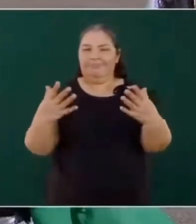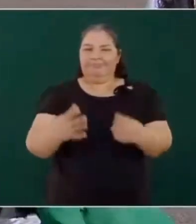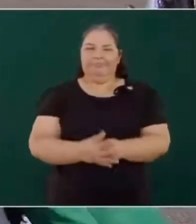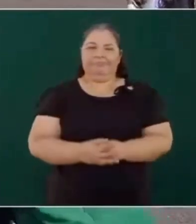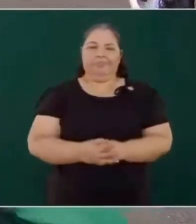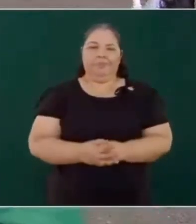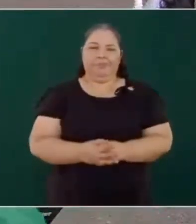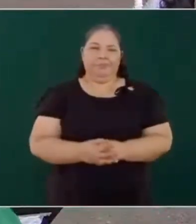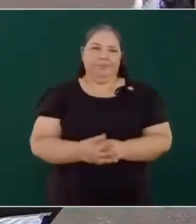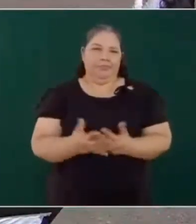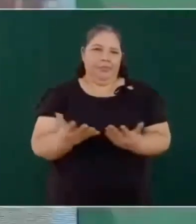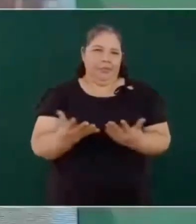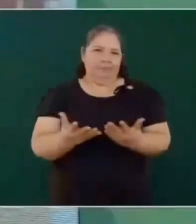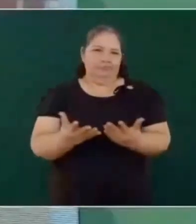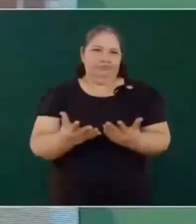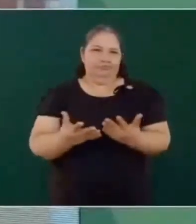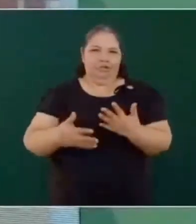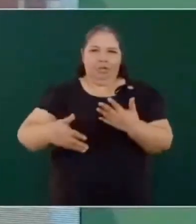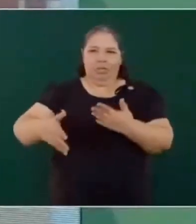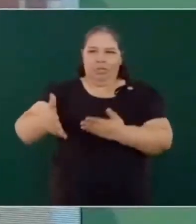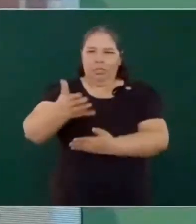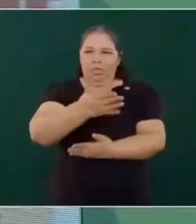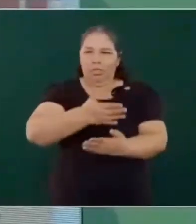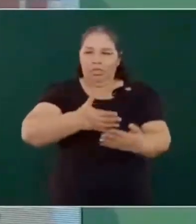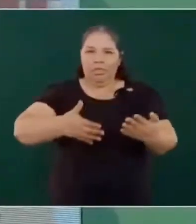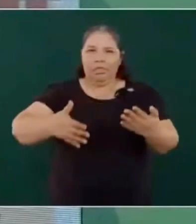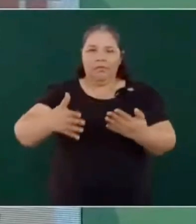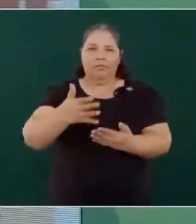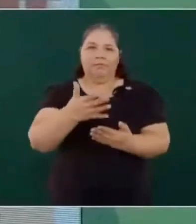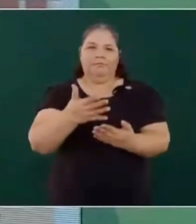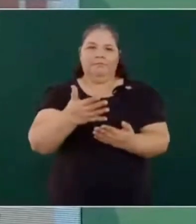pero las circunstancias